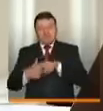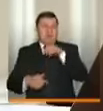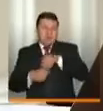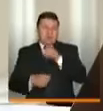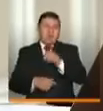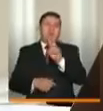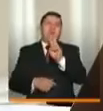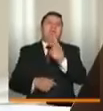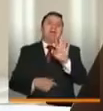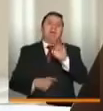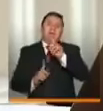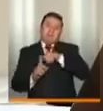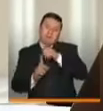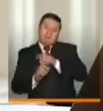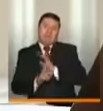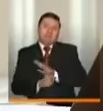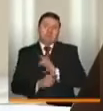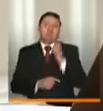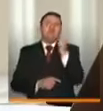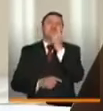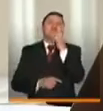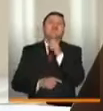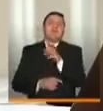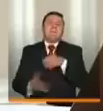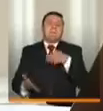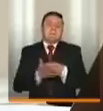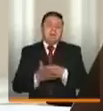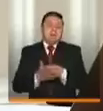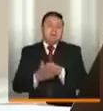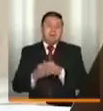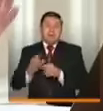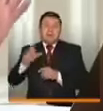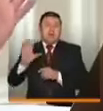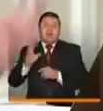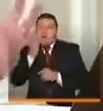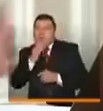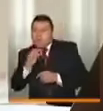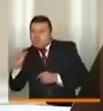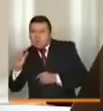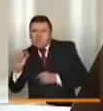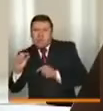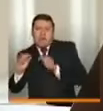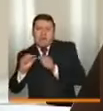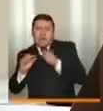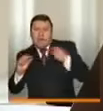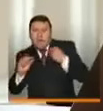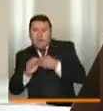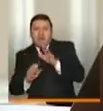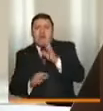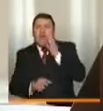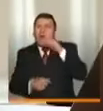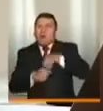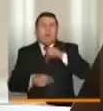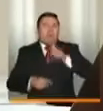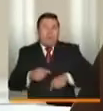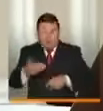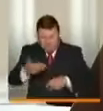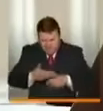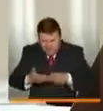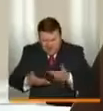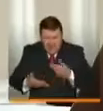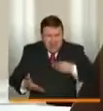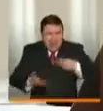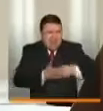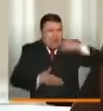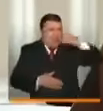a 24 meses solamente pagando la inflación. Esto exclusivamente para los hogares que no puedan cumplir con